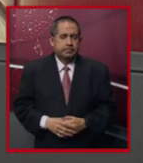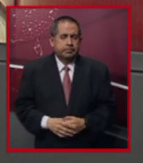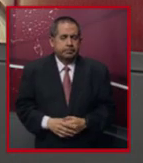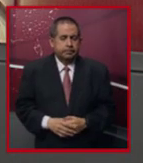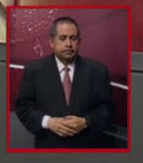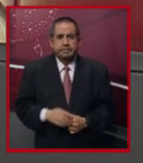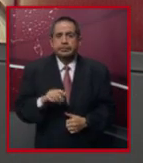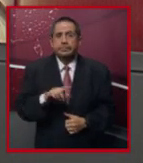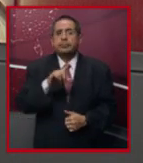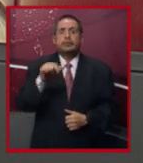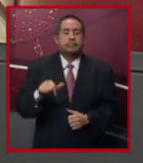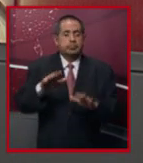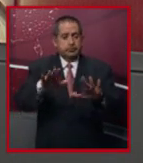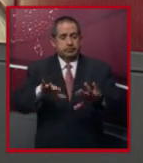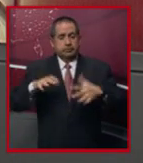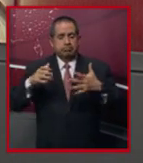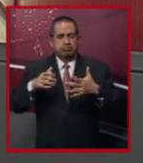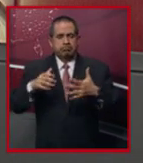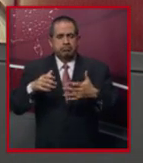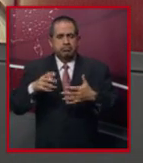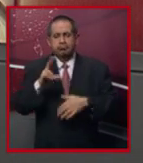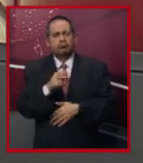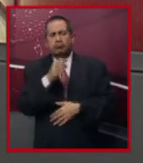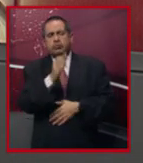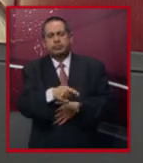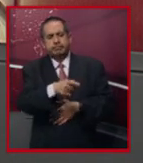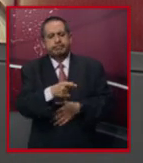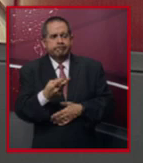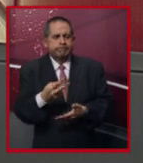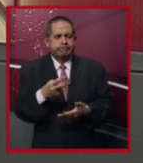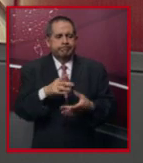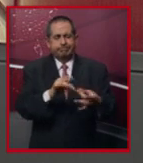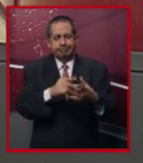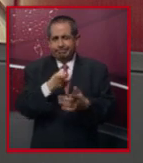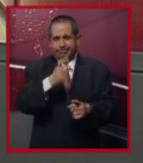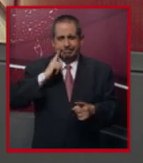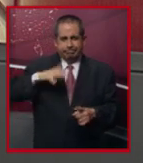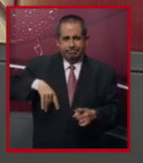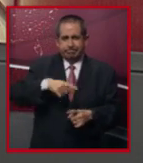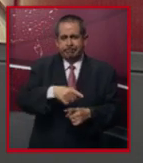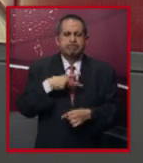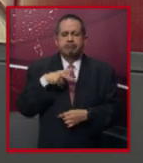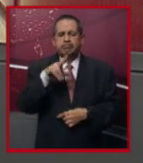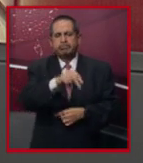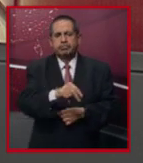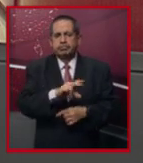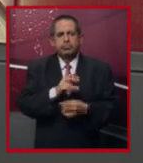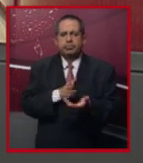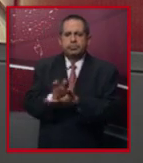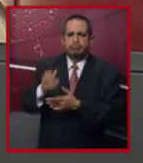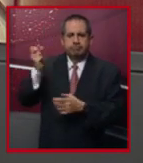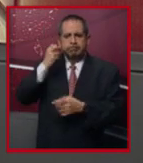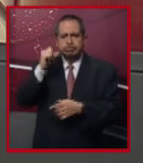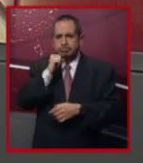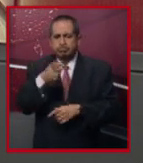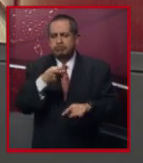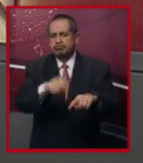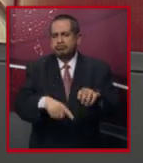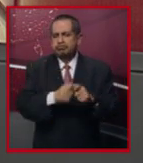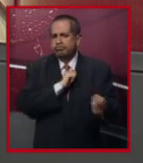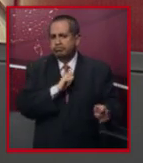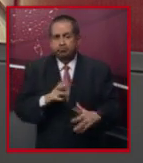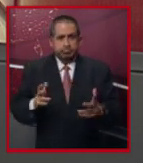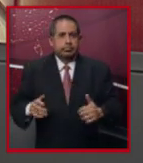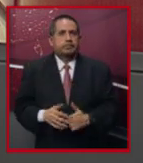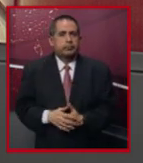Bueno, finalmente el Pleno no aprobó esta moción suspensiva y entonces la solicitud de la legisladora no procedió y se desechó.